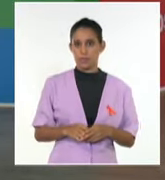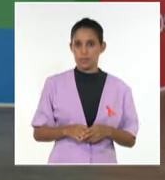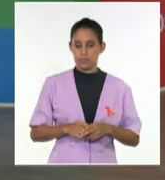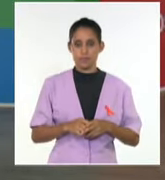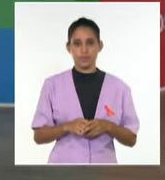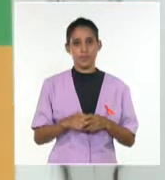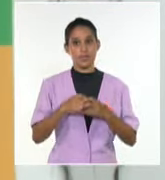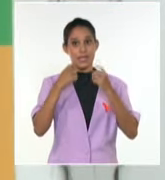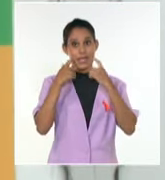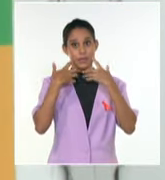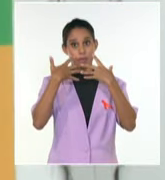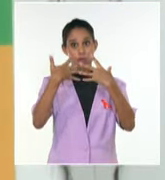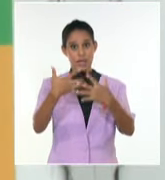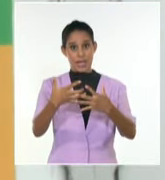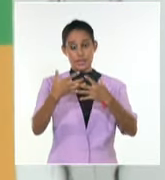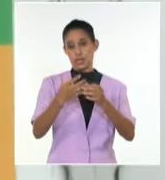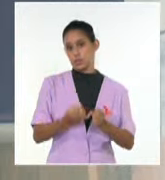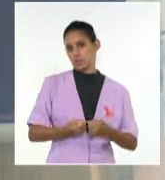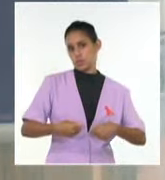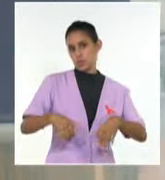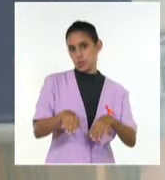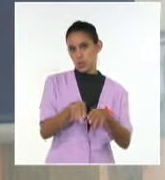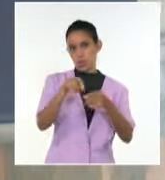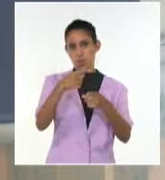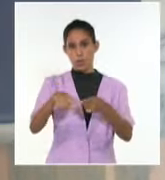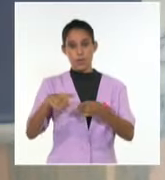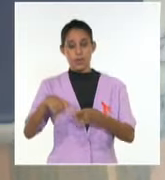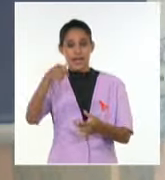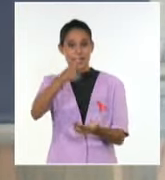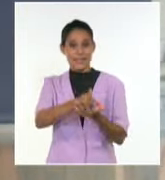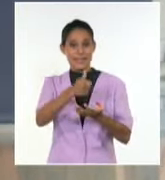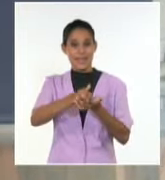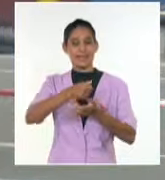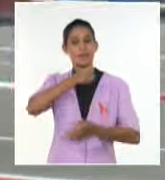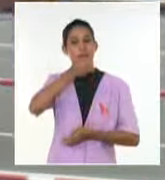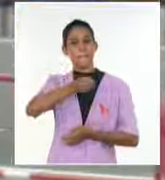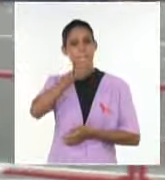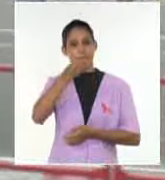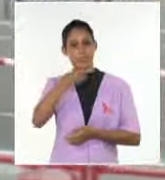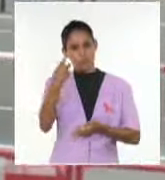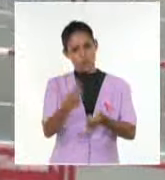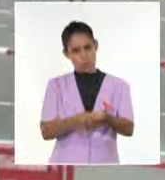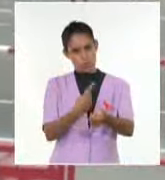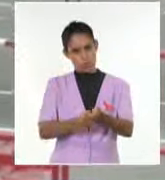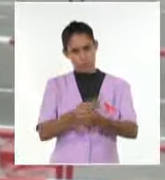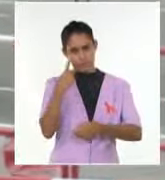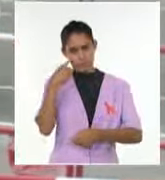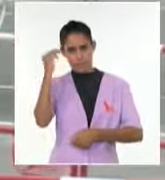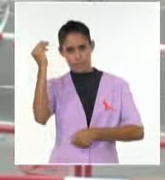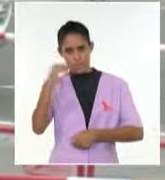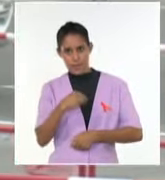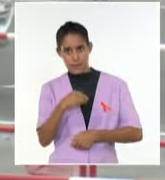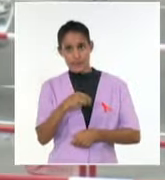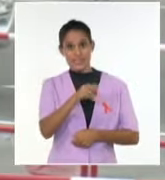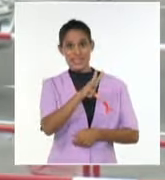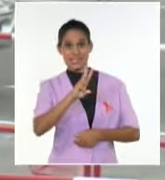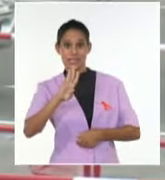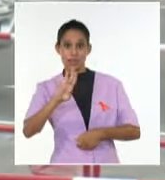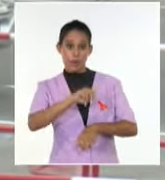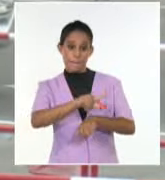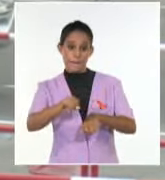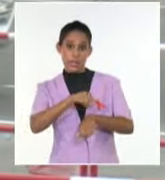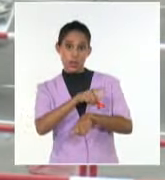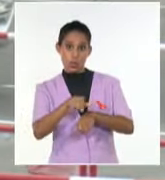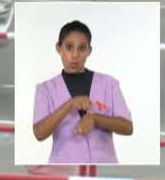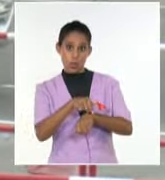no está ubicado anexo al centro de prensa, como es tradicional, pues se encuentra a unos 35 minutos de traslado en